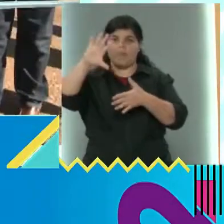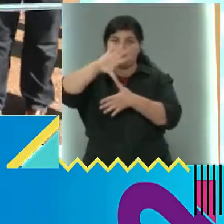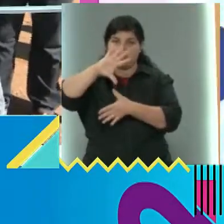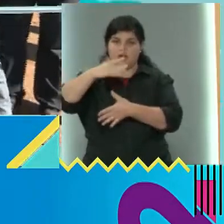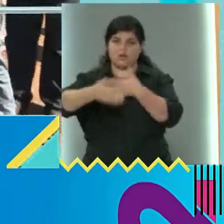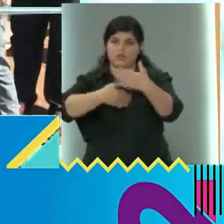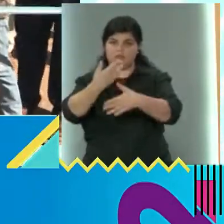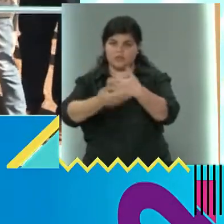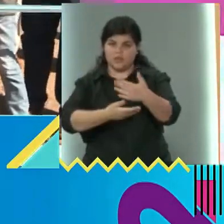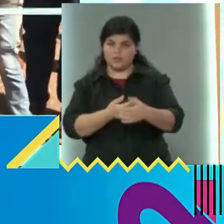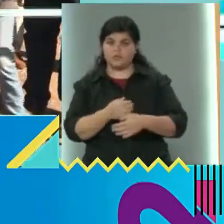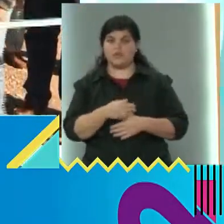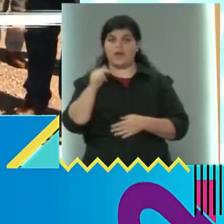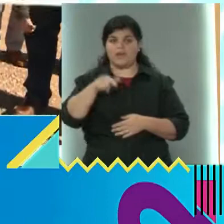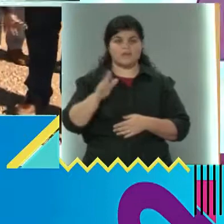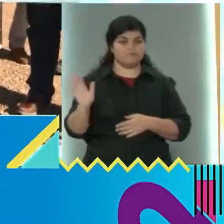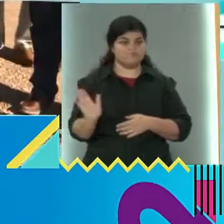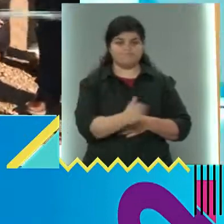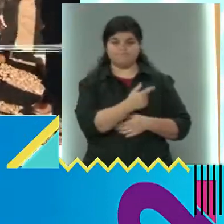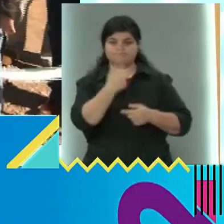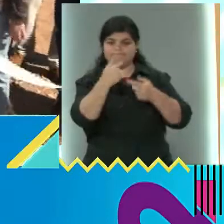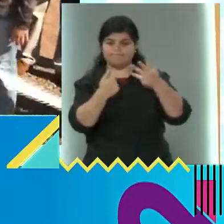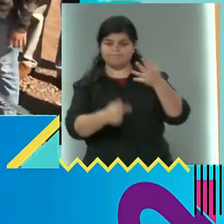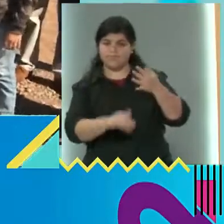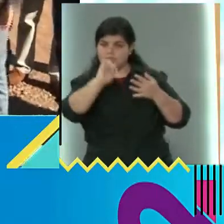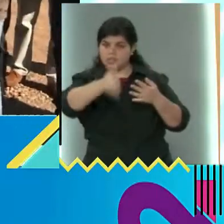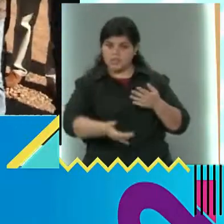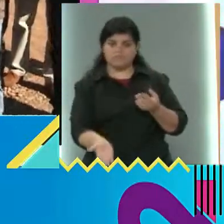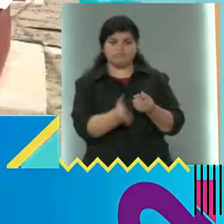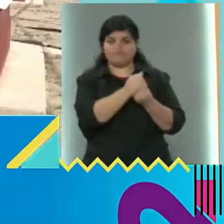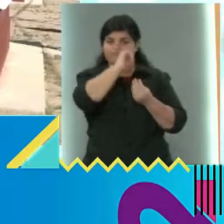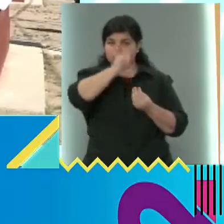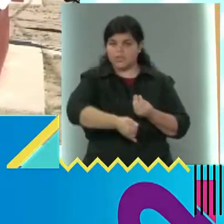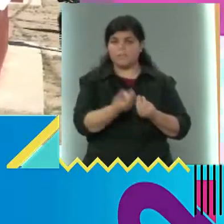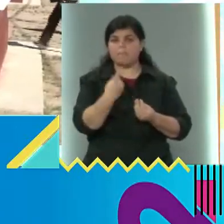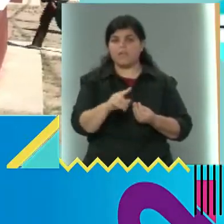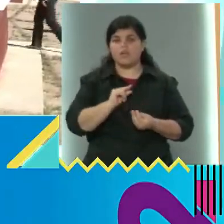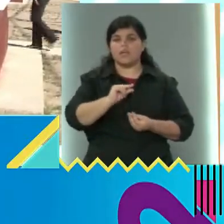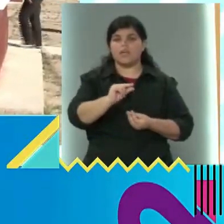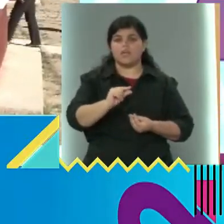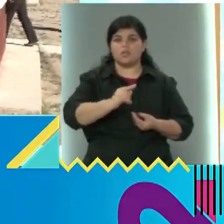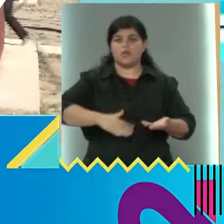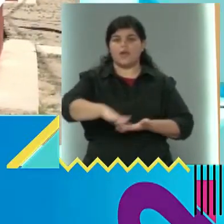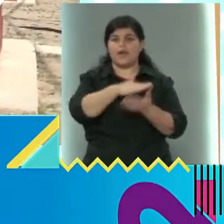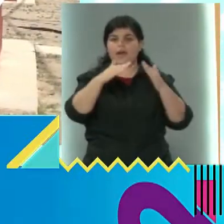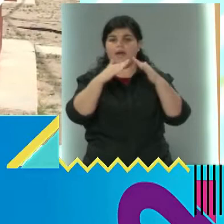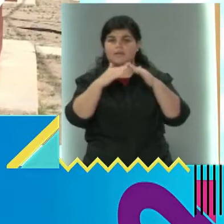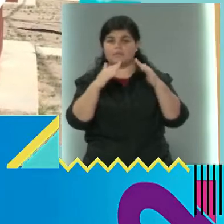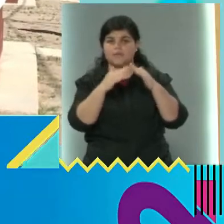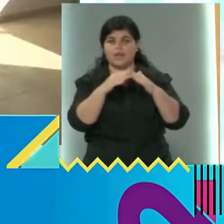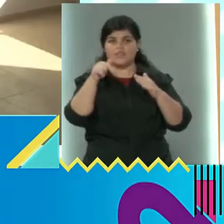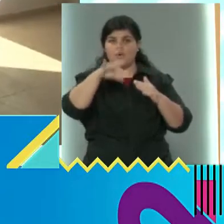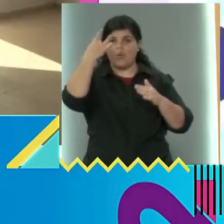Nacional, cubre todas esas situaciones, pero el crédito de la vivienda social no se cubre solamente con el